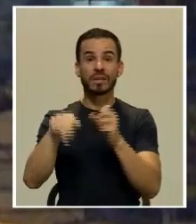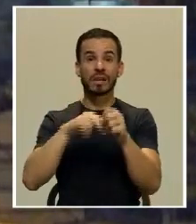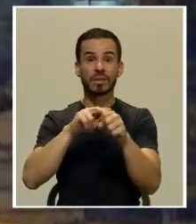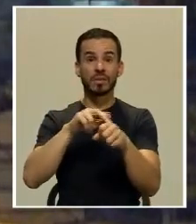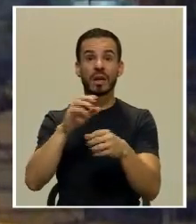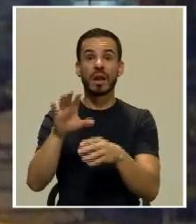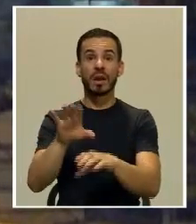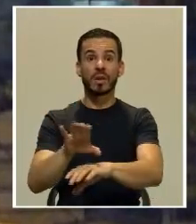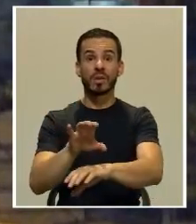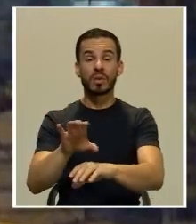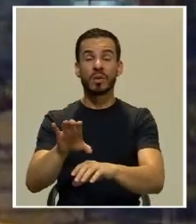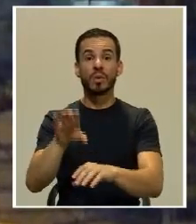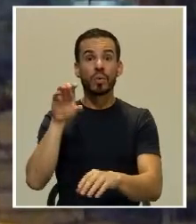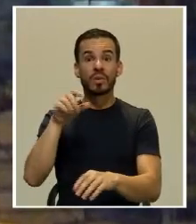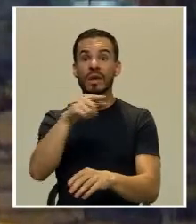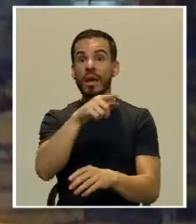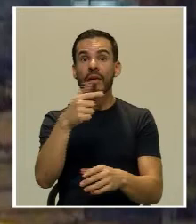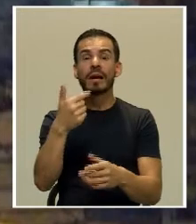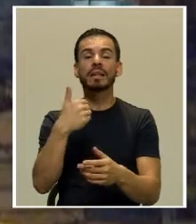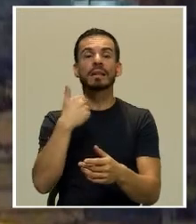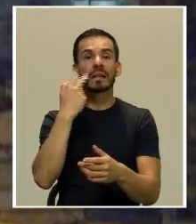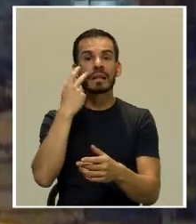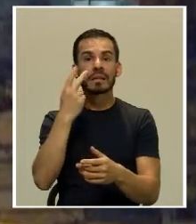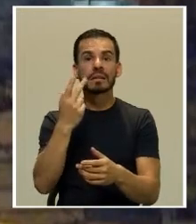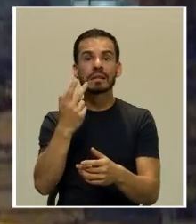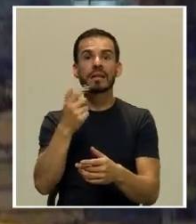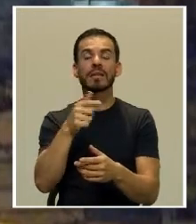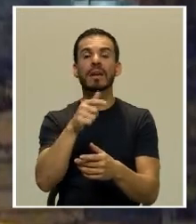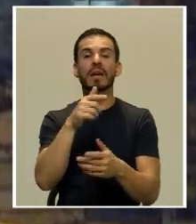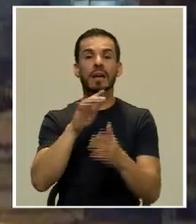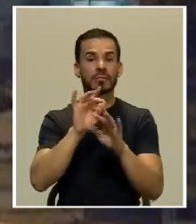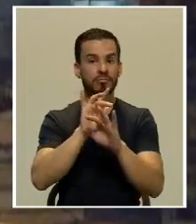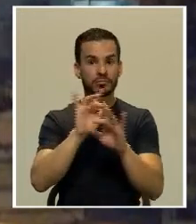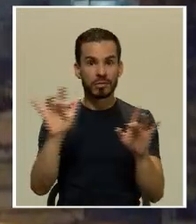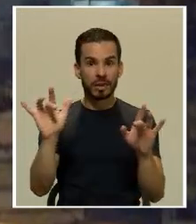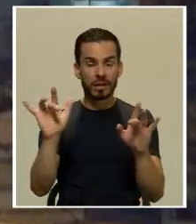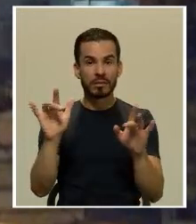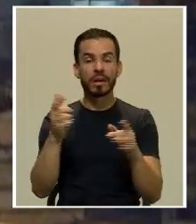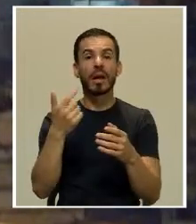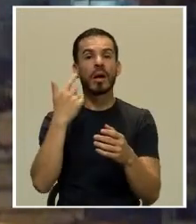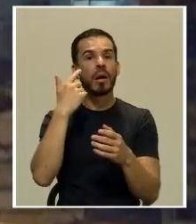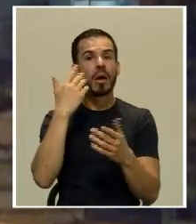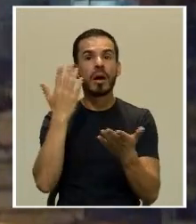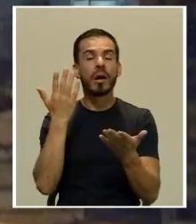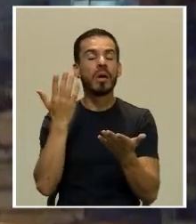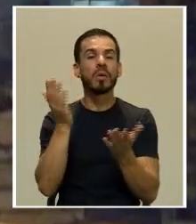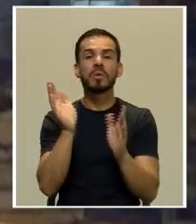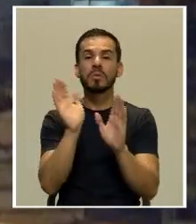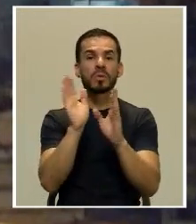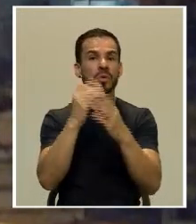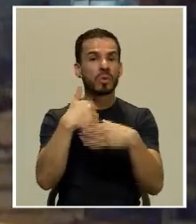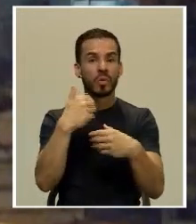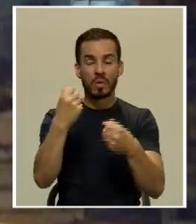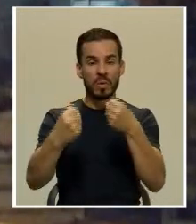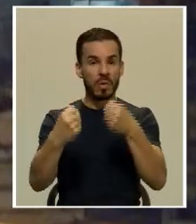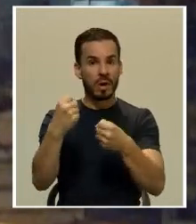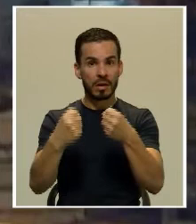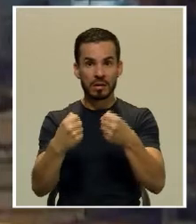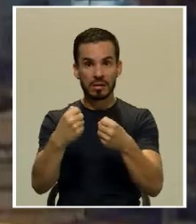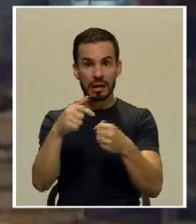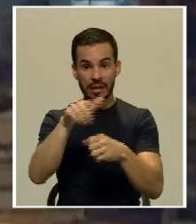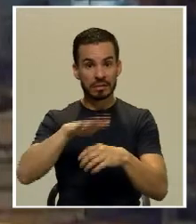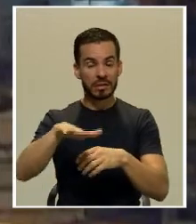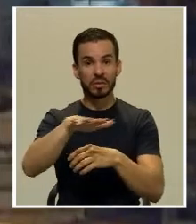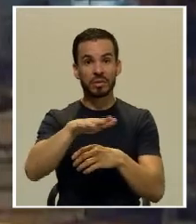Curridabat, que también se ve absolutamente despejado, prácticamente sin vehículos